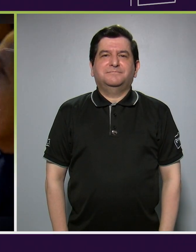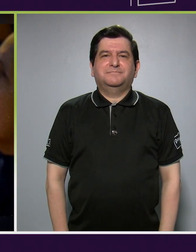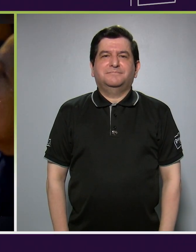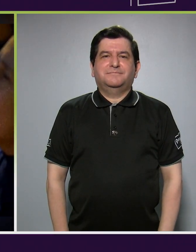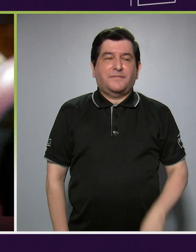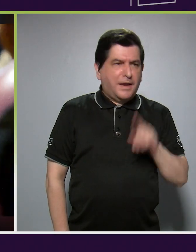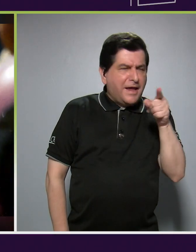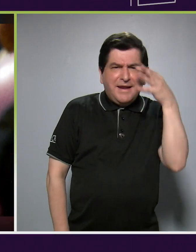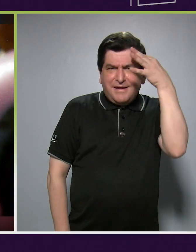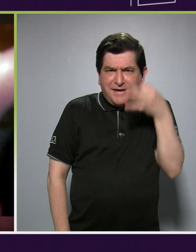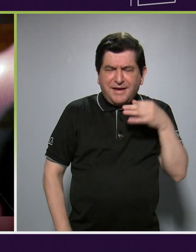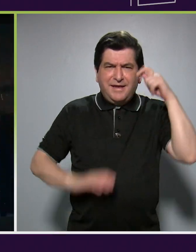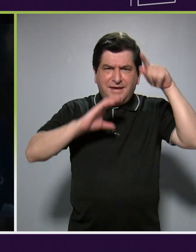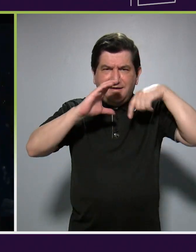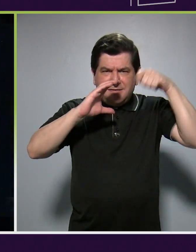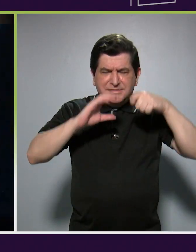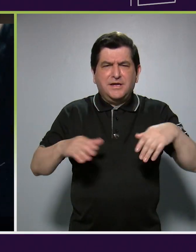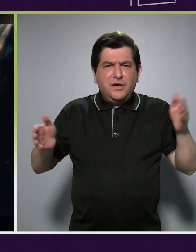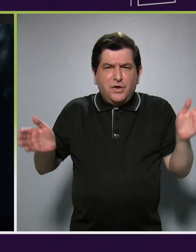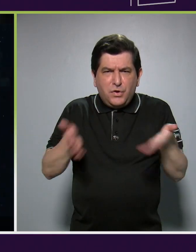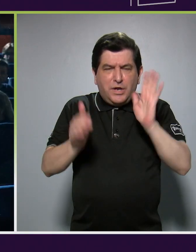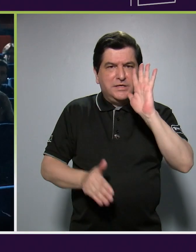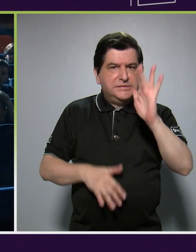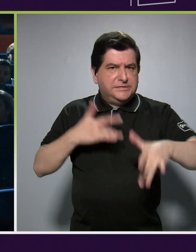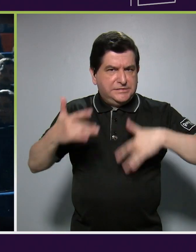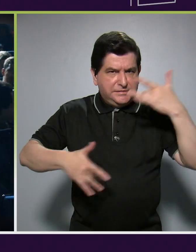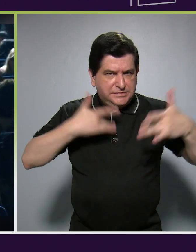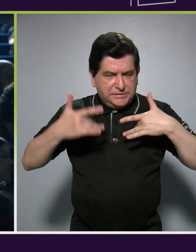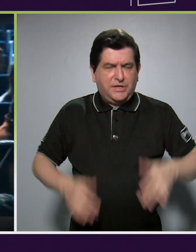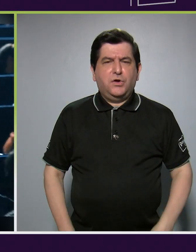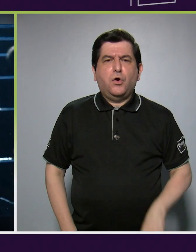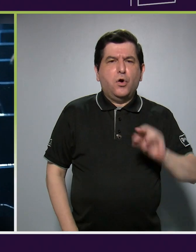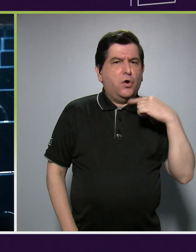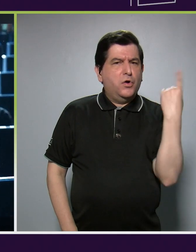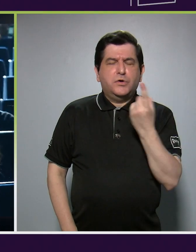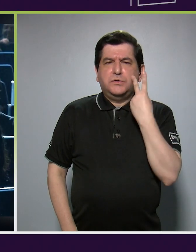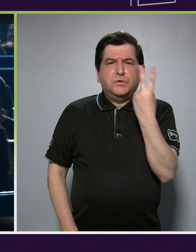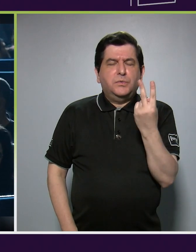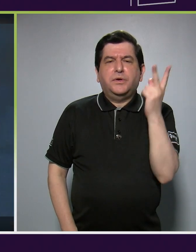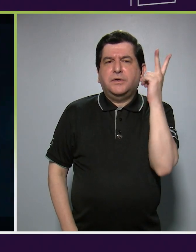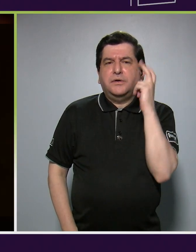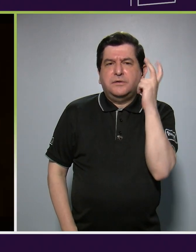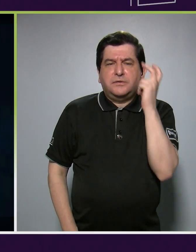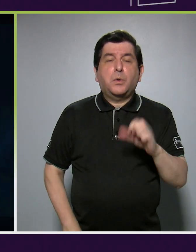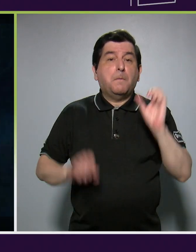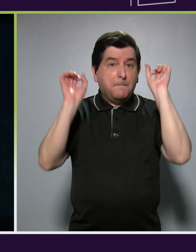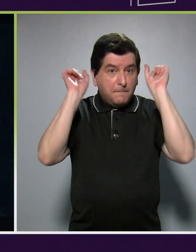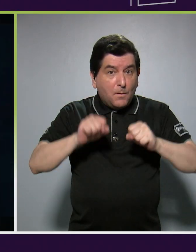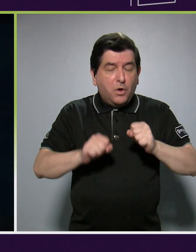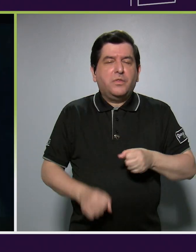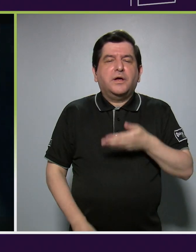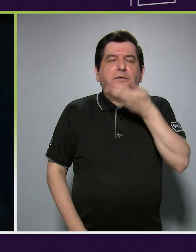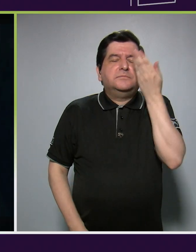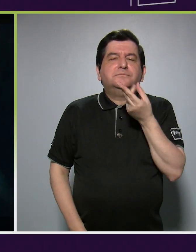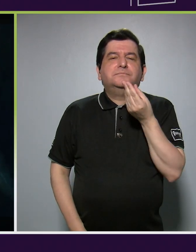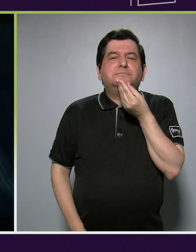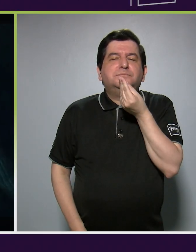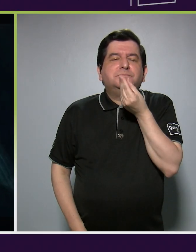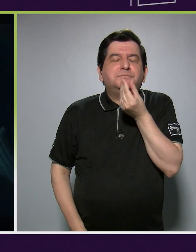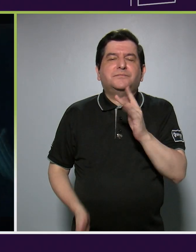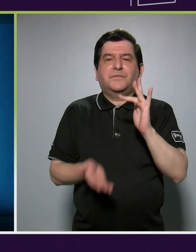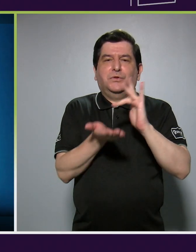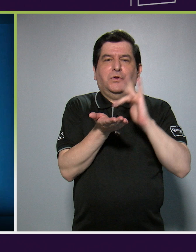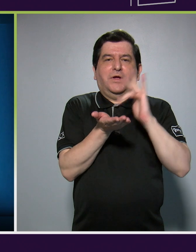Font apostó por un cine que estimulara los 5 sentidos, que no solo se mire y se escuche, sino que también se pueda oler, saborear y